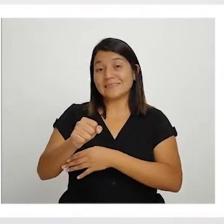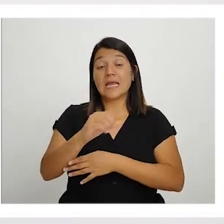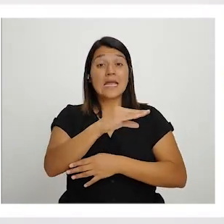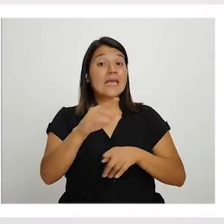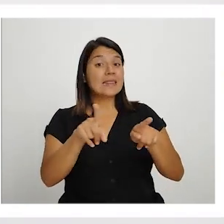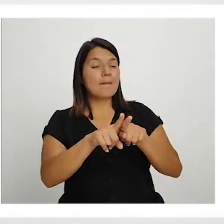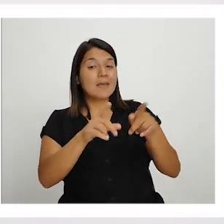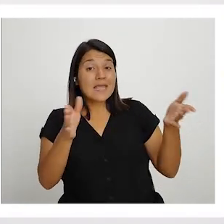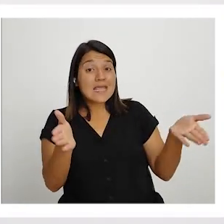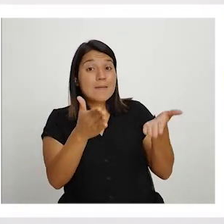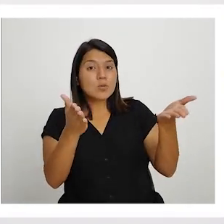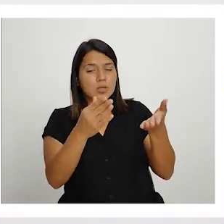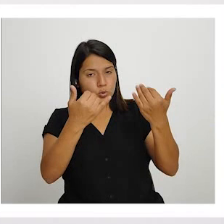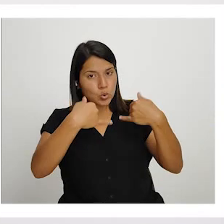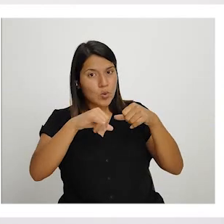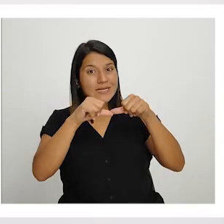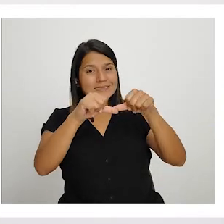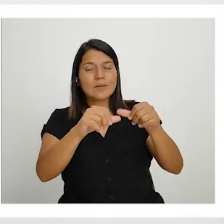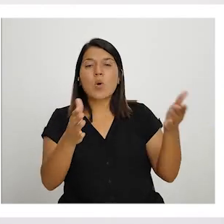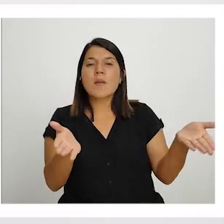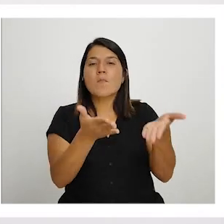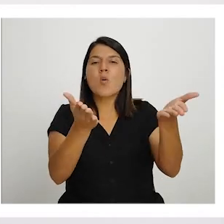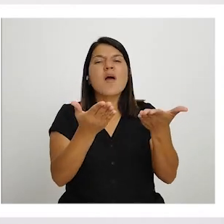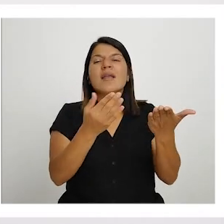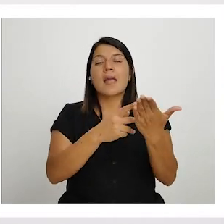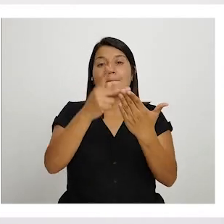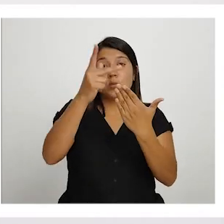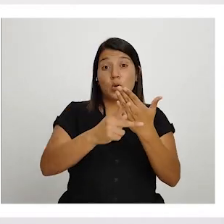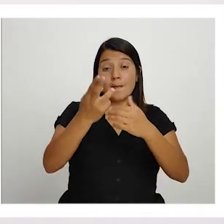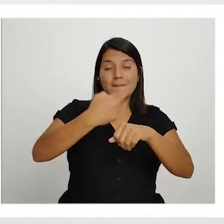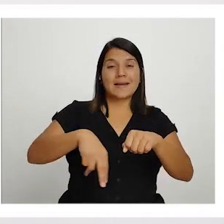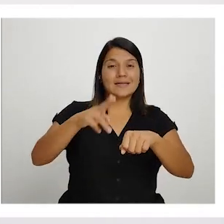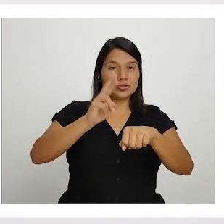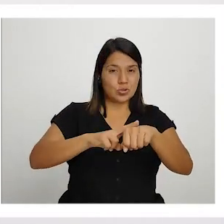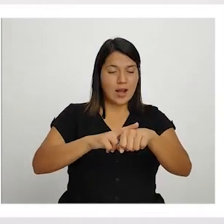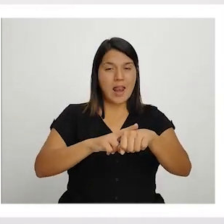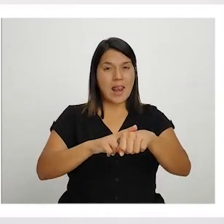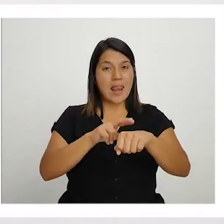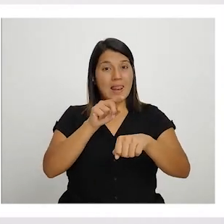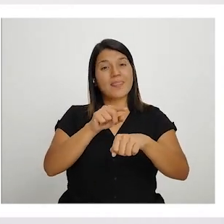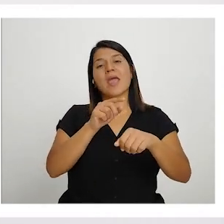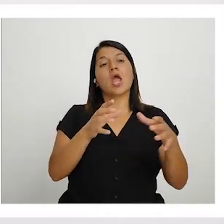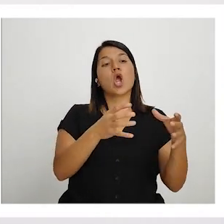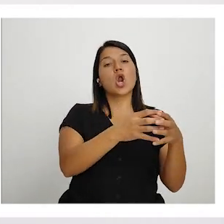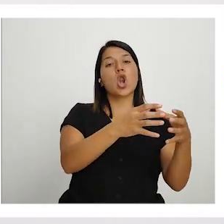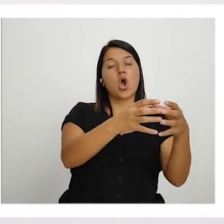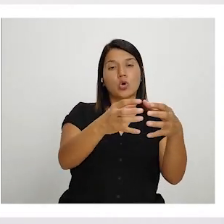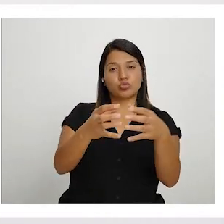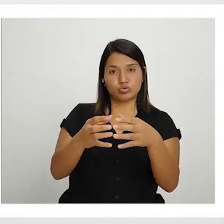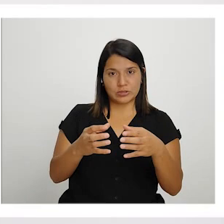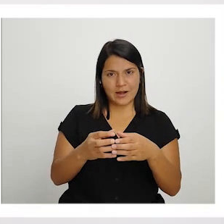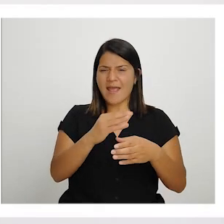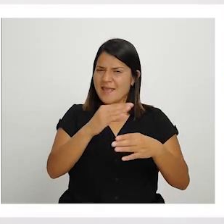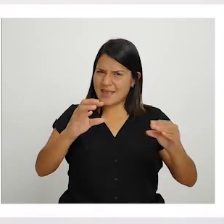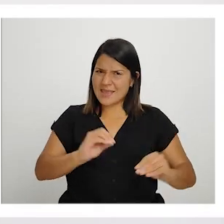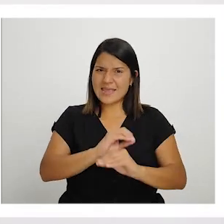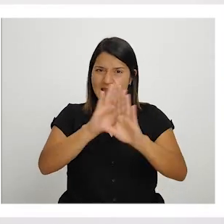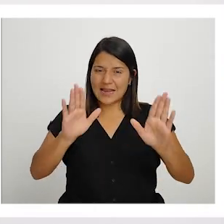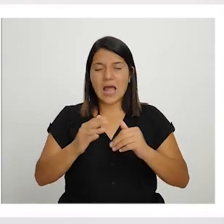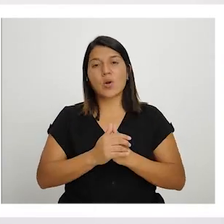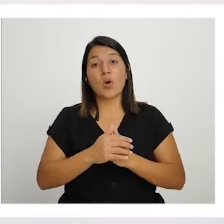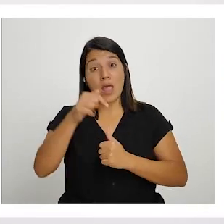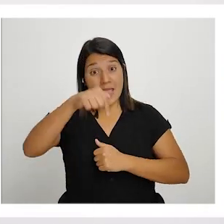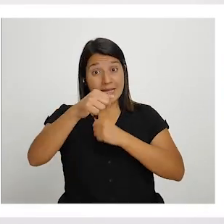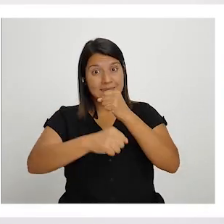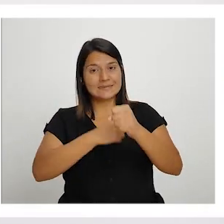Impulsamos o continuamos impulsando el programa nacional de clústeres y por supuesto este